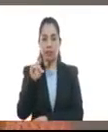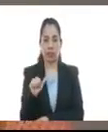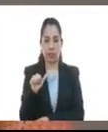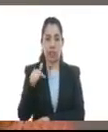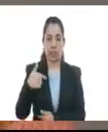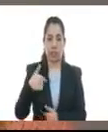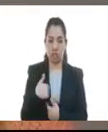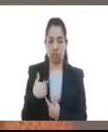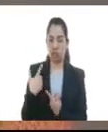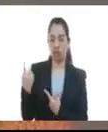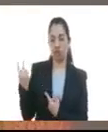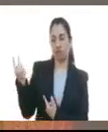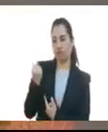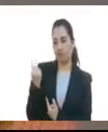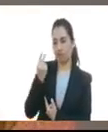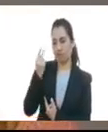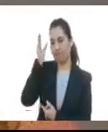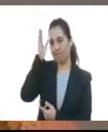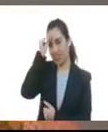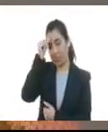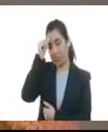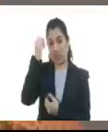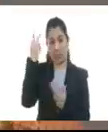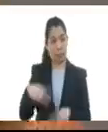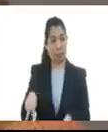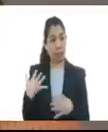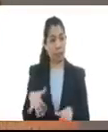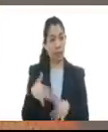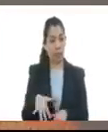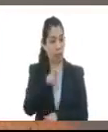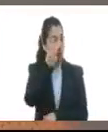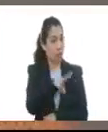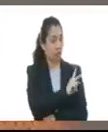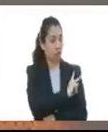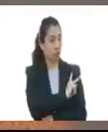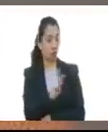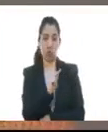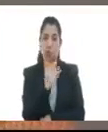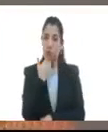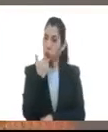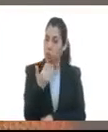presente, dijimos, es que son demasiado buenos, ¿no? Entonces, no